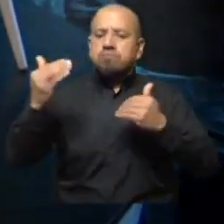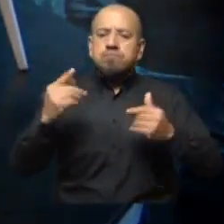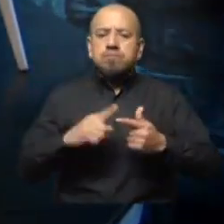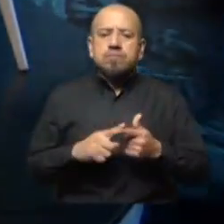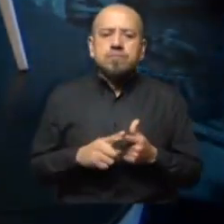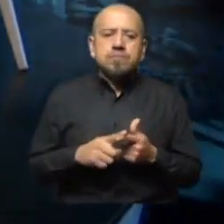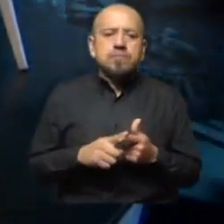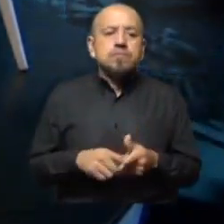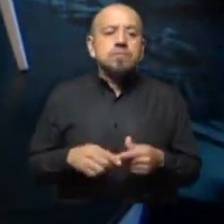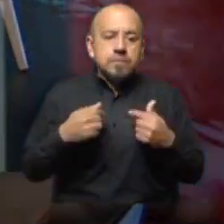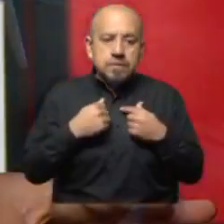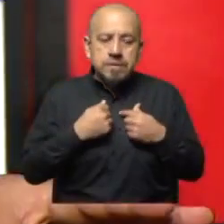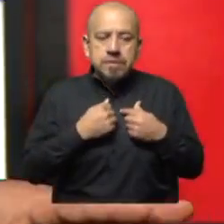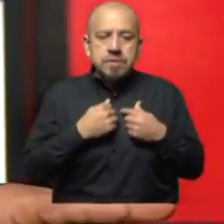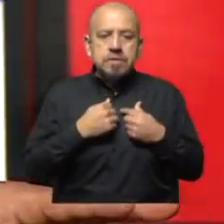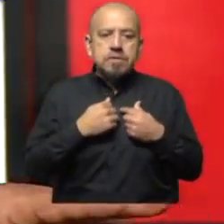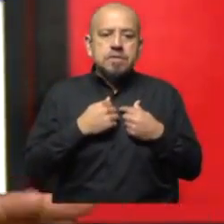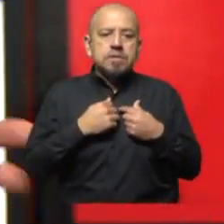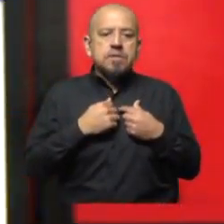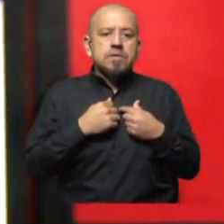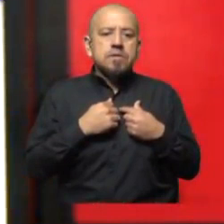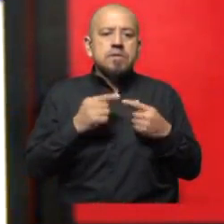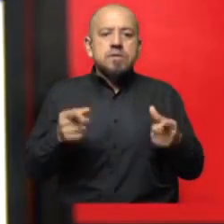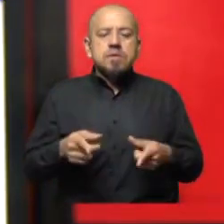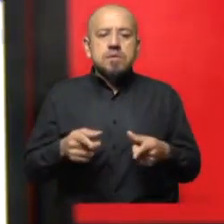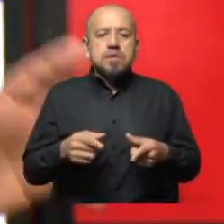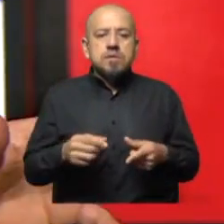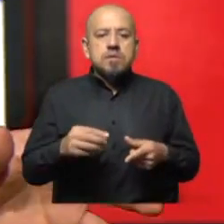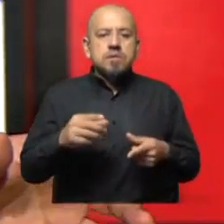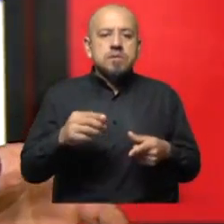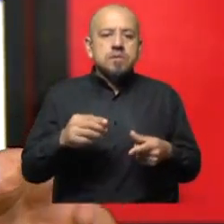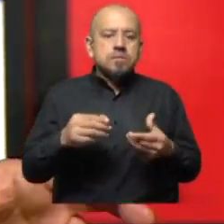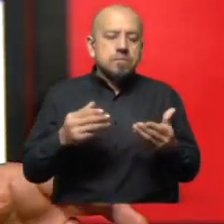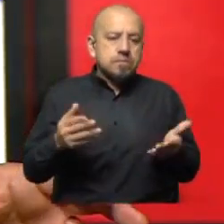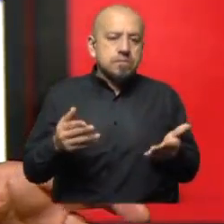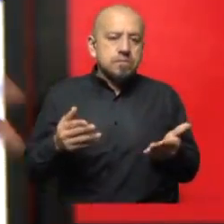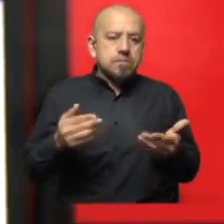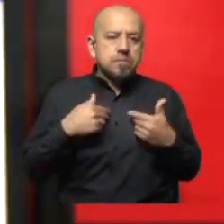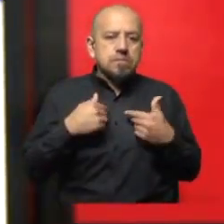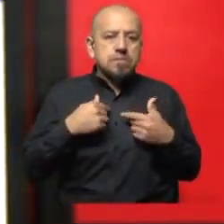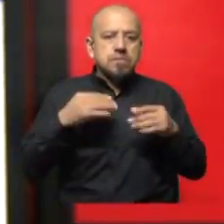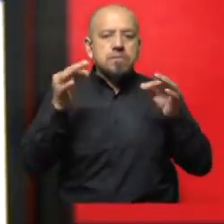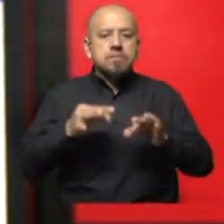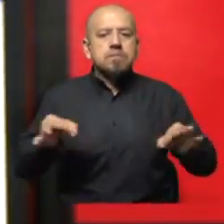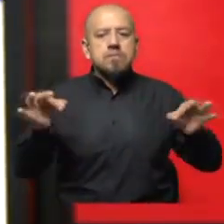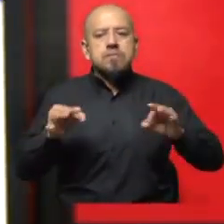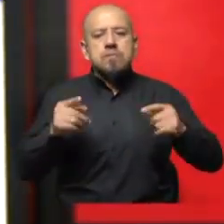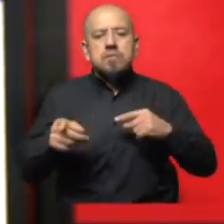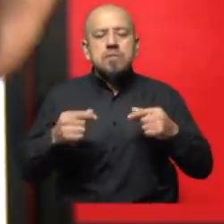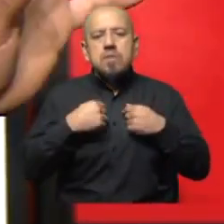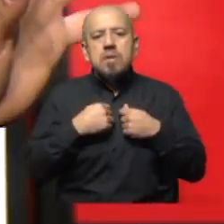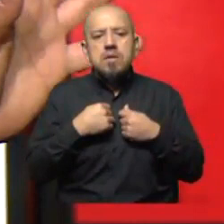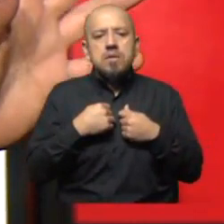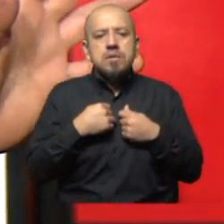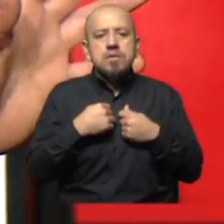por lo menos a mí en tanto tanto en la lírica como como en la lírica igual es algo que siempre